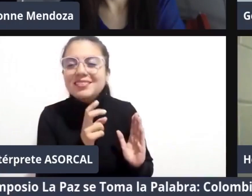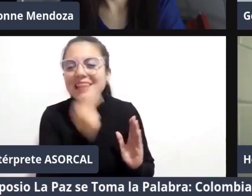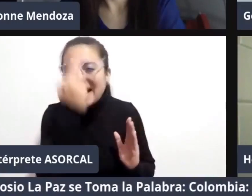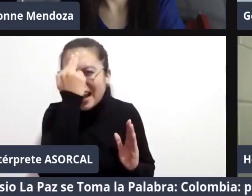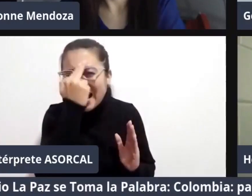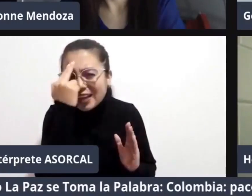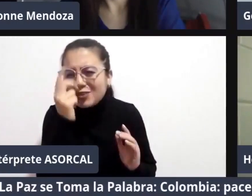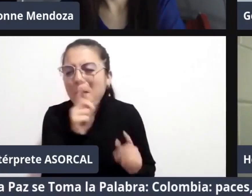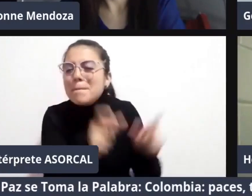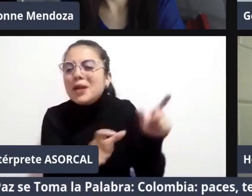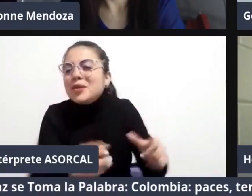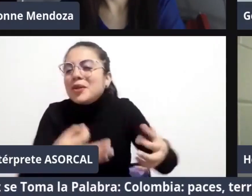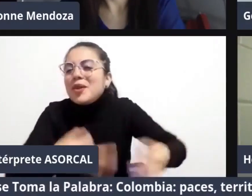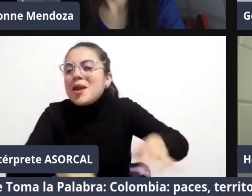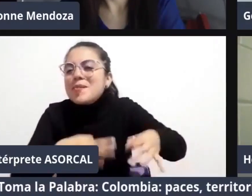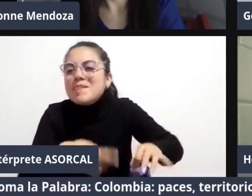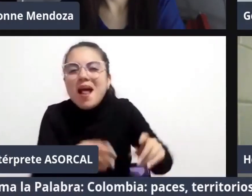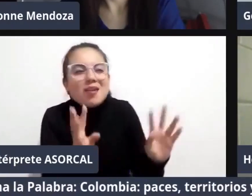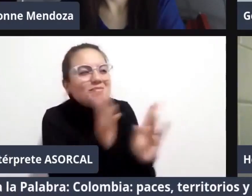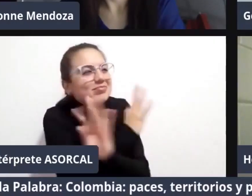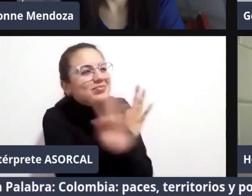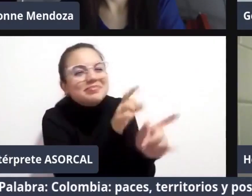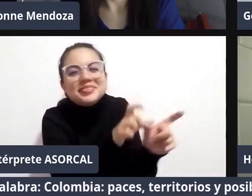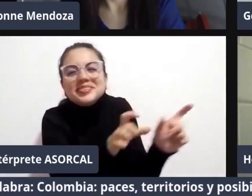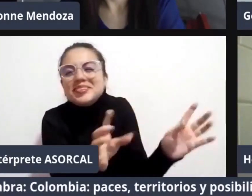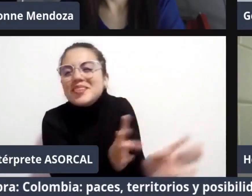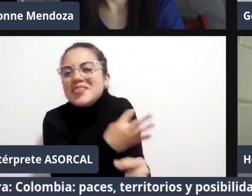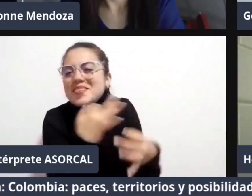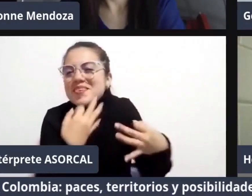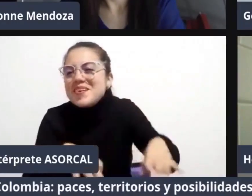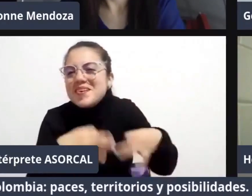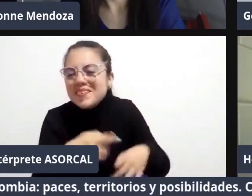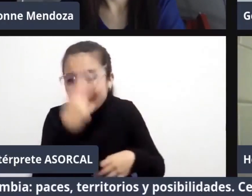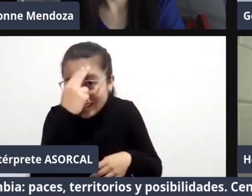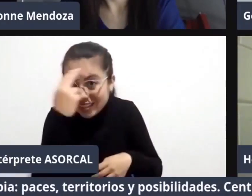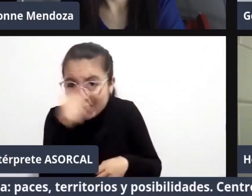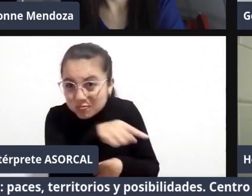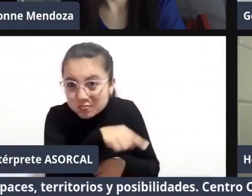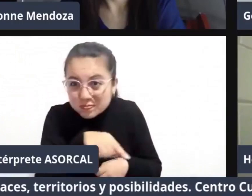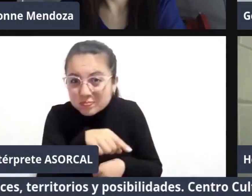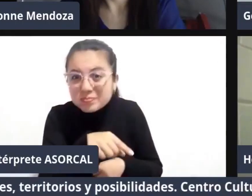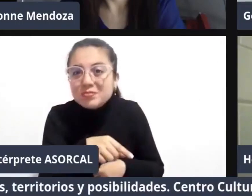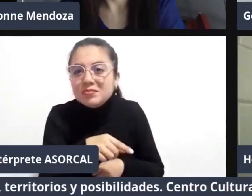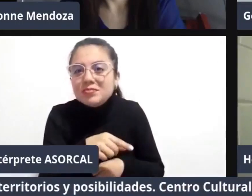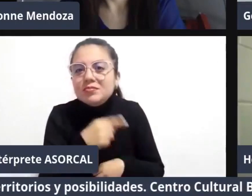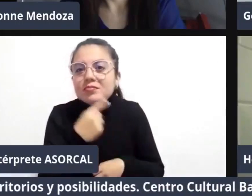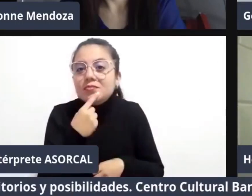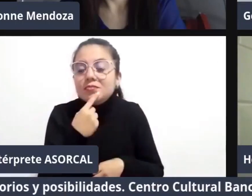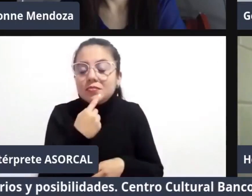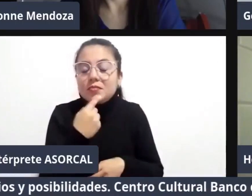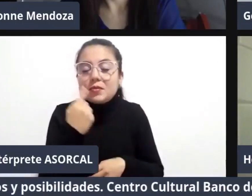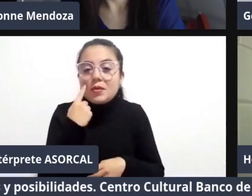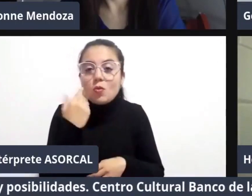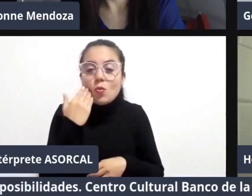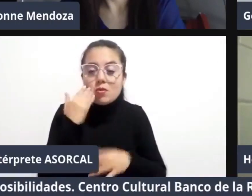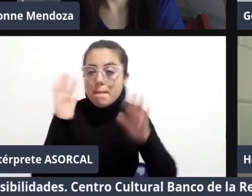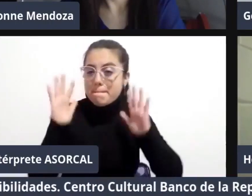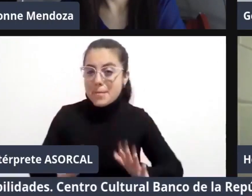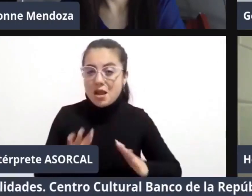la paz, y el día que se proclamaron el alto el fuego fue el 31 de diciembre de 1991,